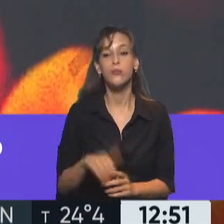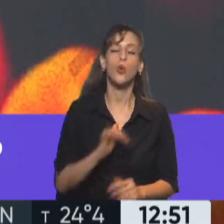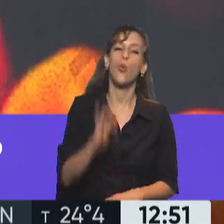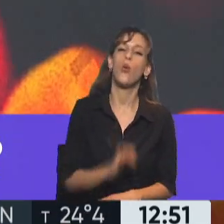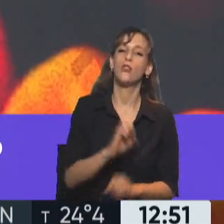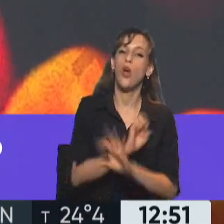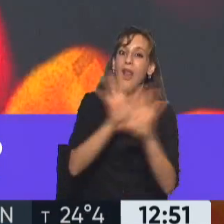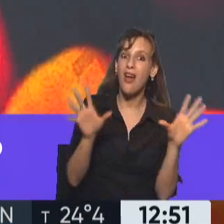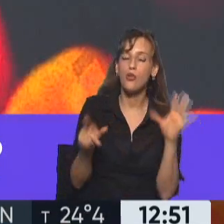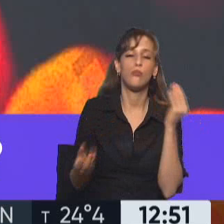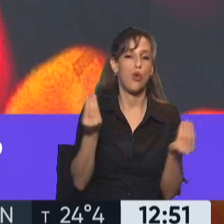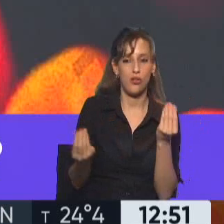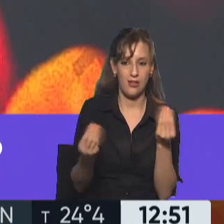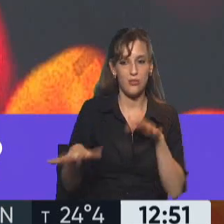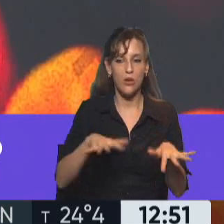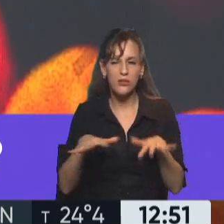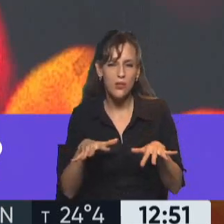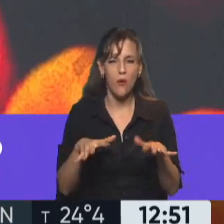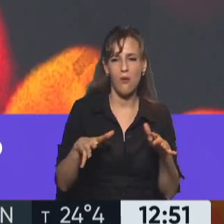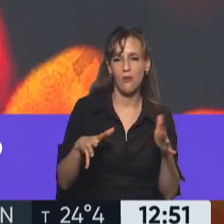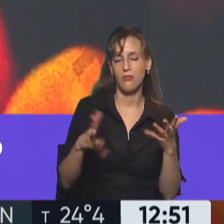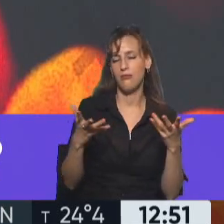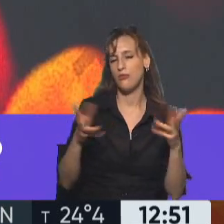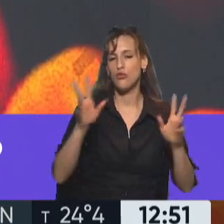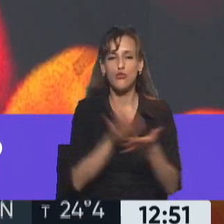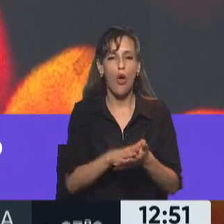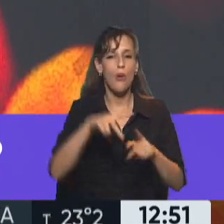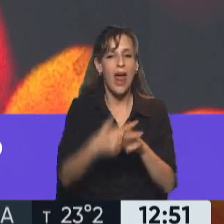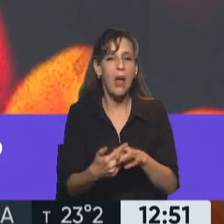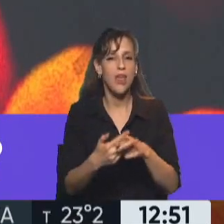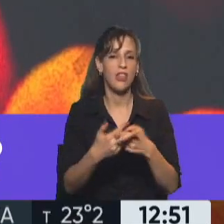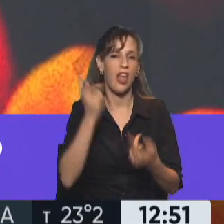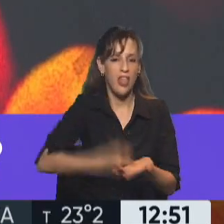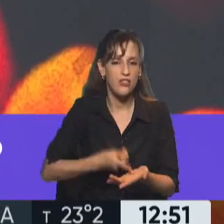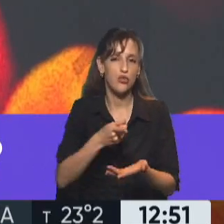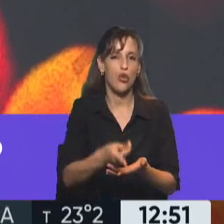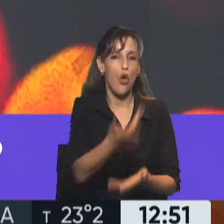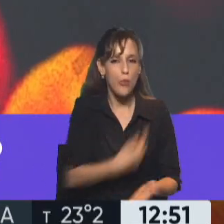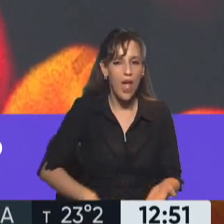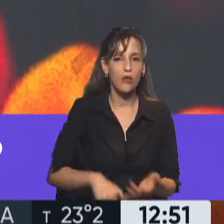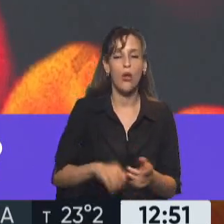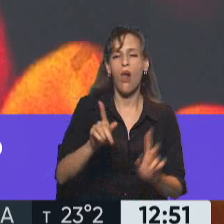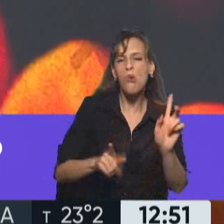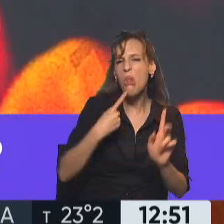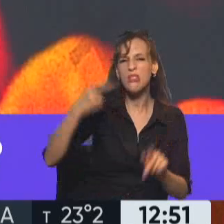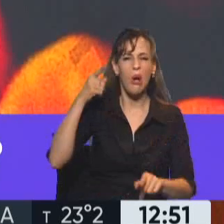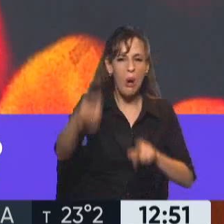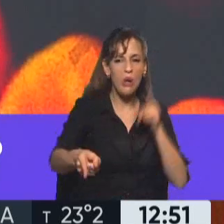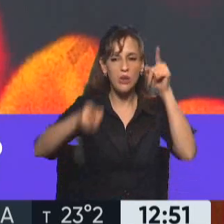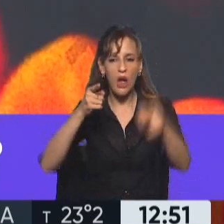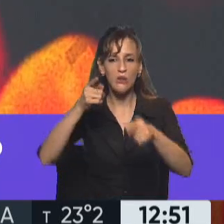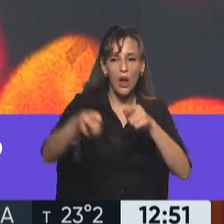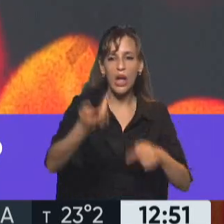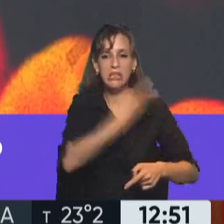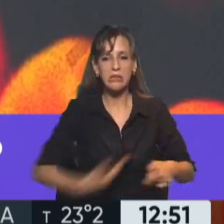habido sobre repercusión pública en relación a este tipo de herramientas han sido cosas negativas. El Estado interviene, el Estado